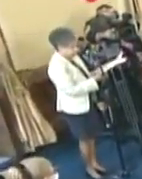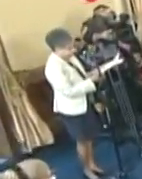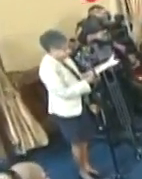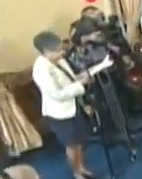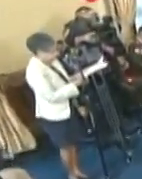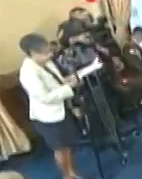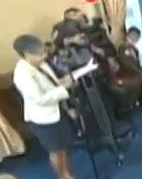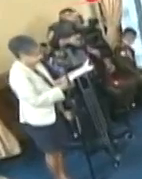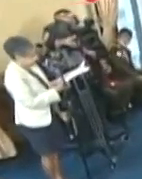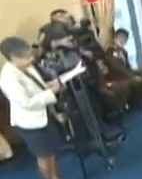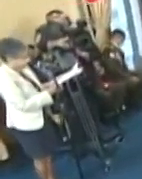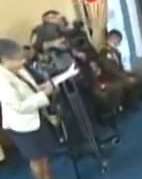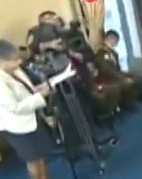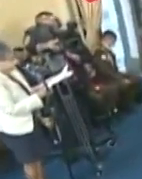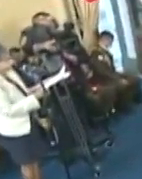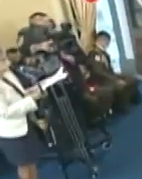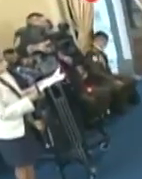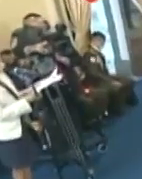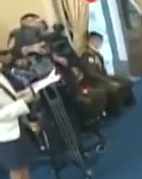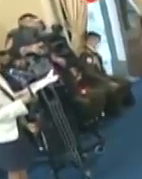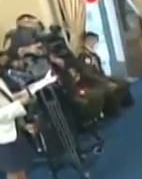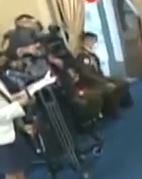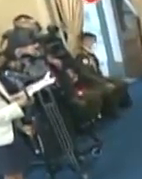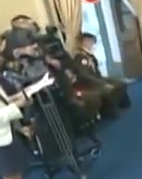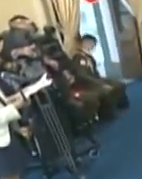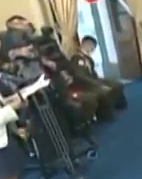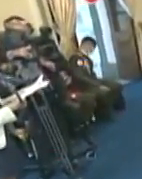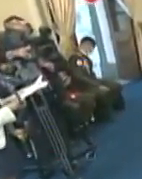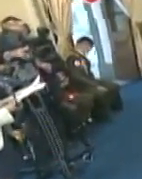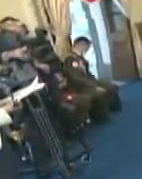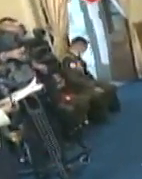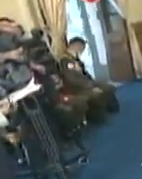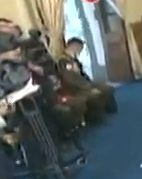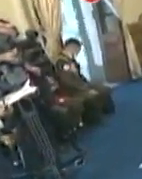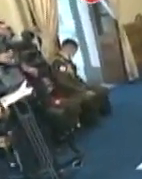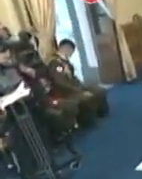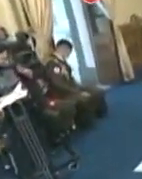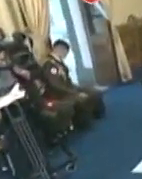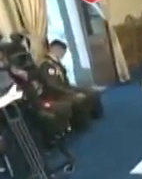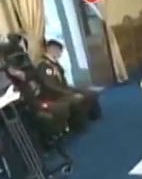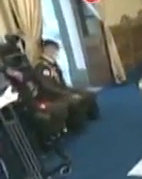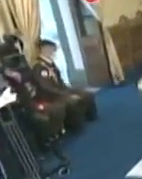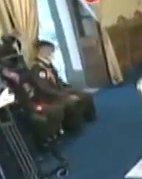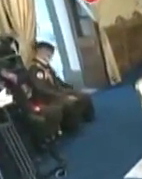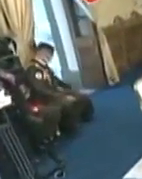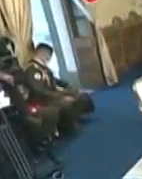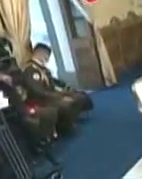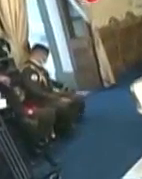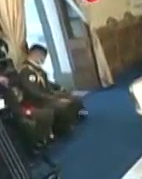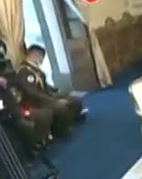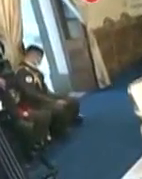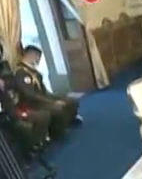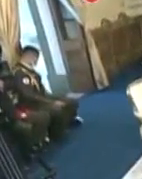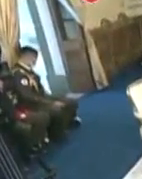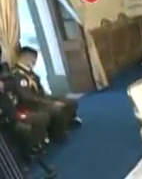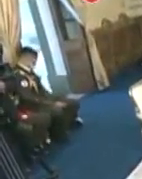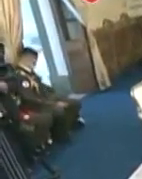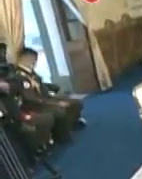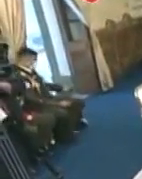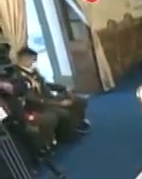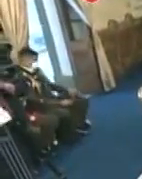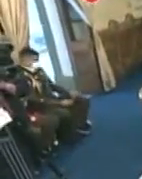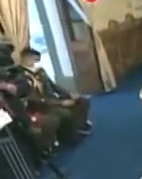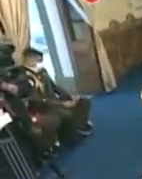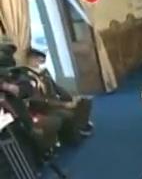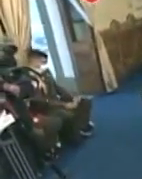minería, defensa, transporte, agricultura, educación superior, deportes, mujer, comercio e industrias y